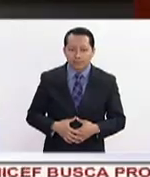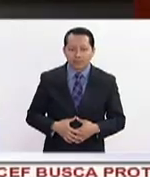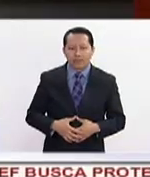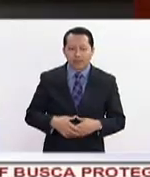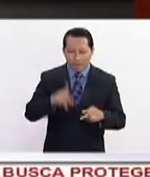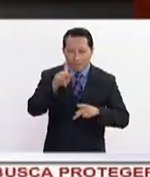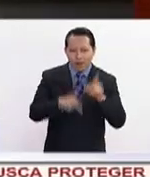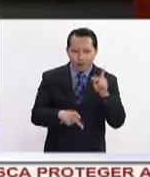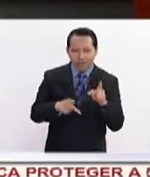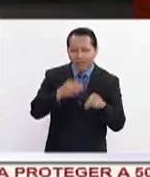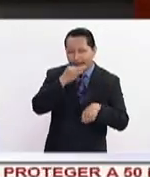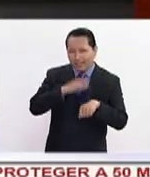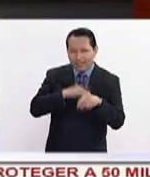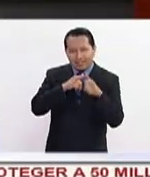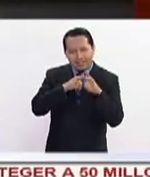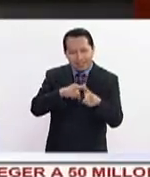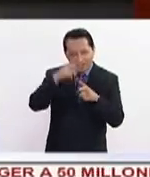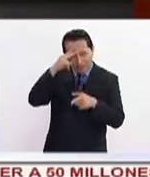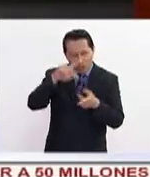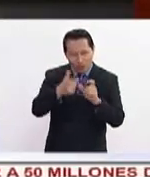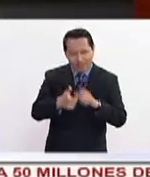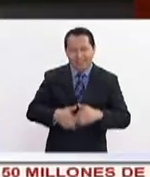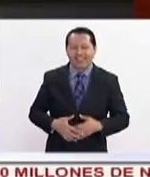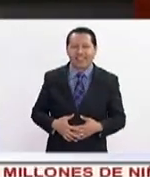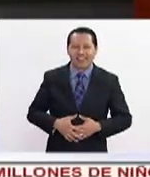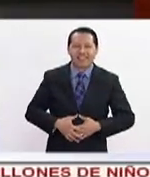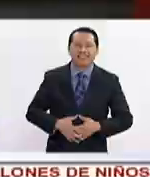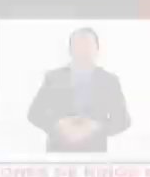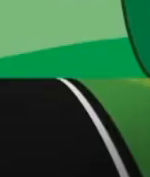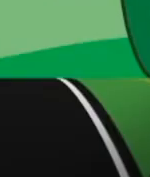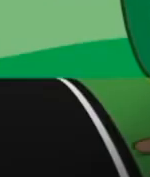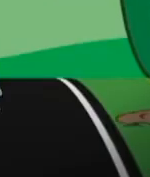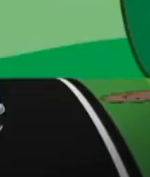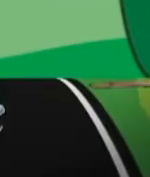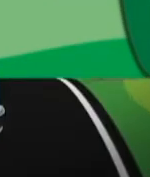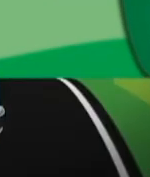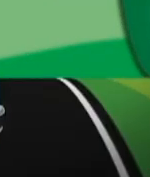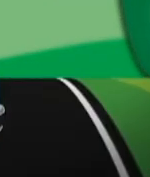Vamos a otra pausa. Le recuerdo que está usted viendo México al Día.